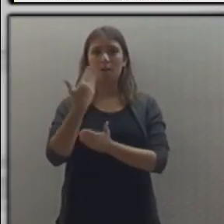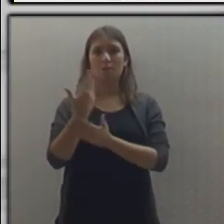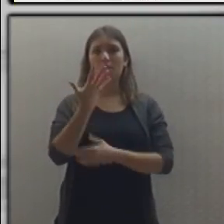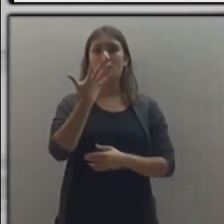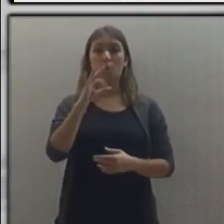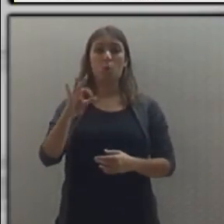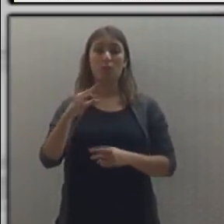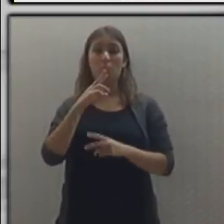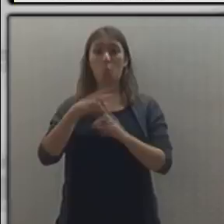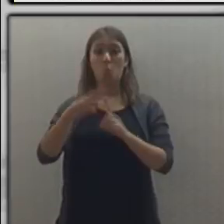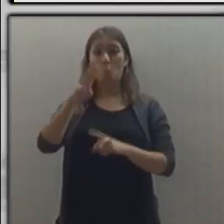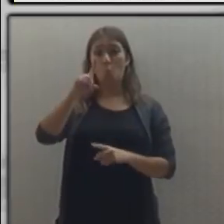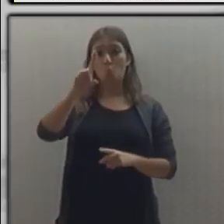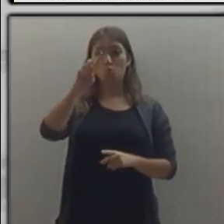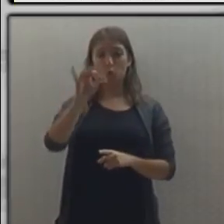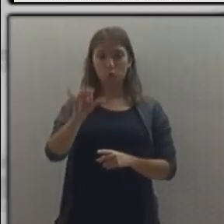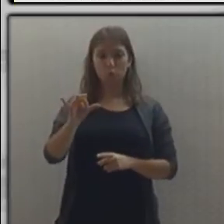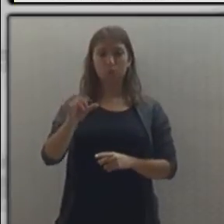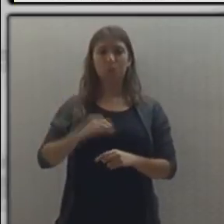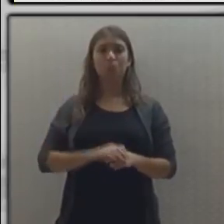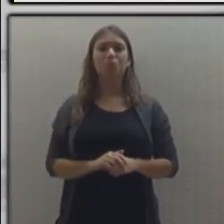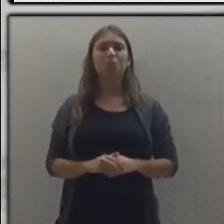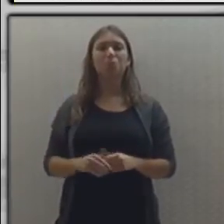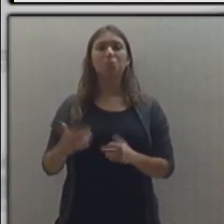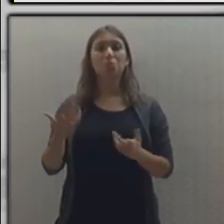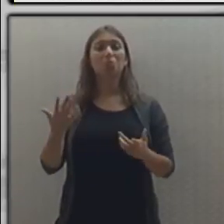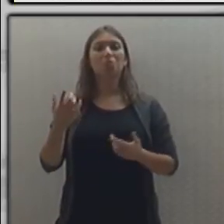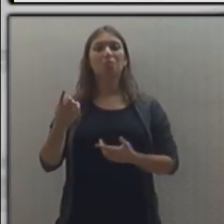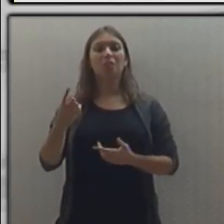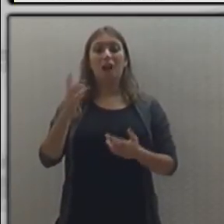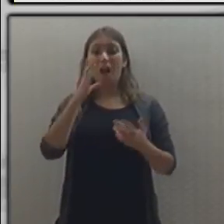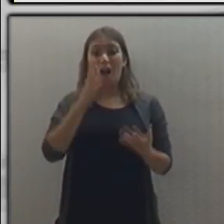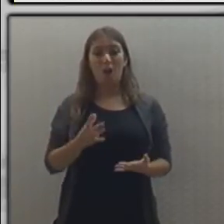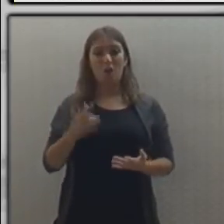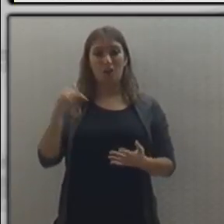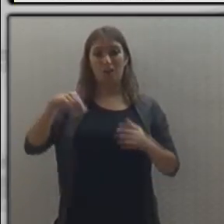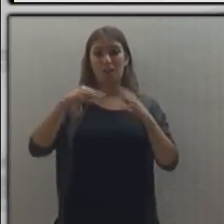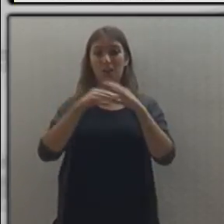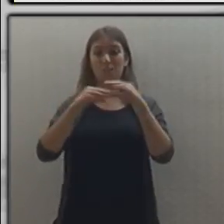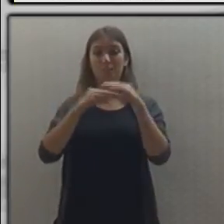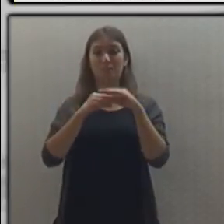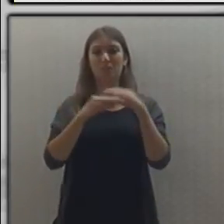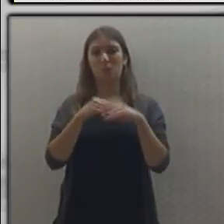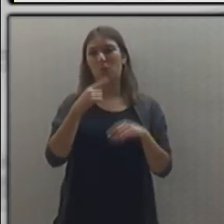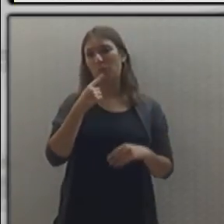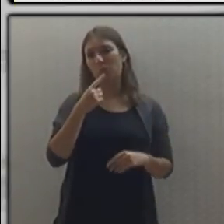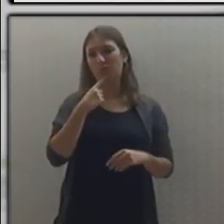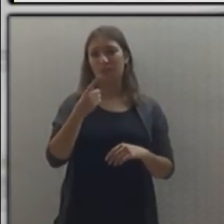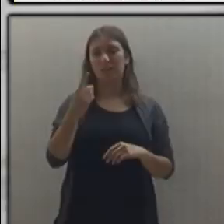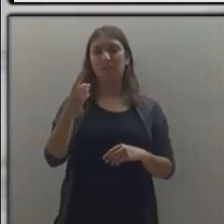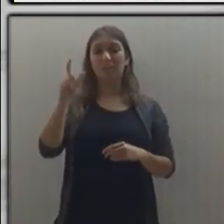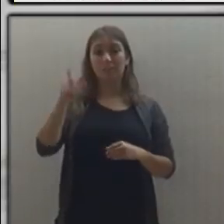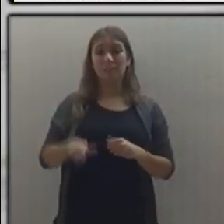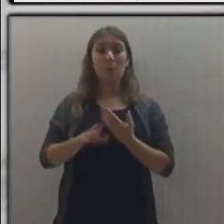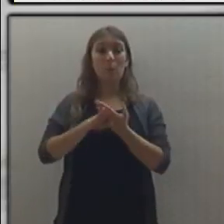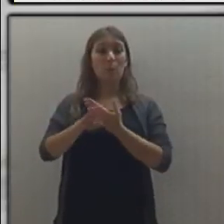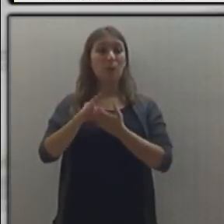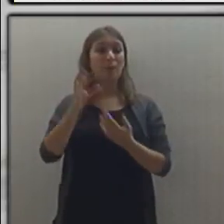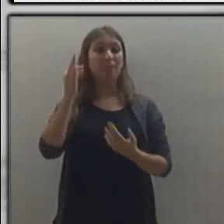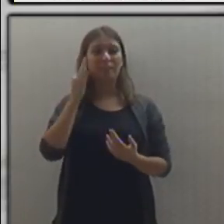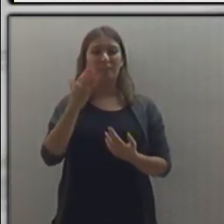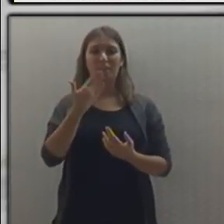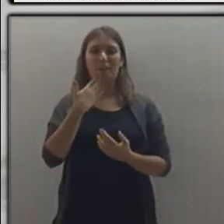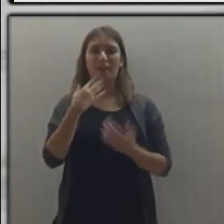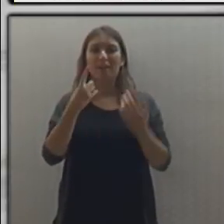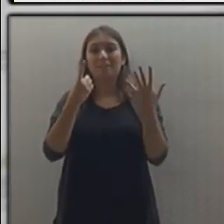50 plus, diría una señora 50 plus, pero como hoy estoy en el inserso, diré que era una vecina de 60